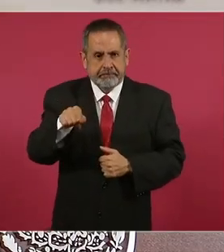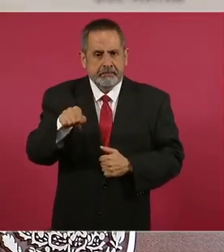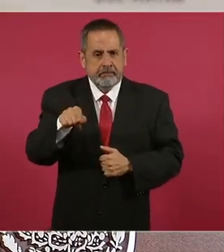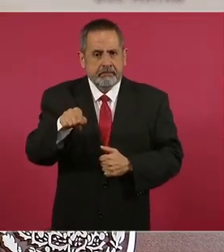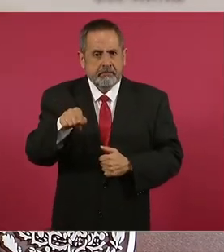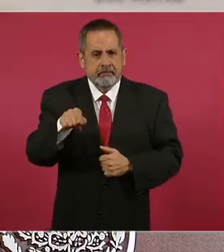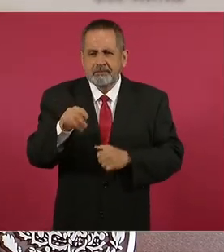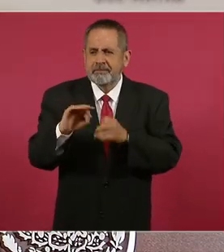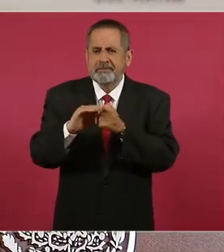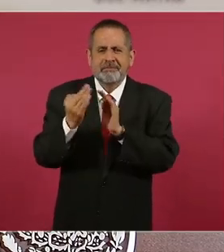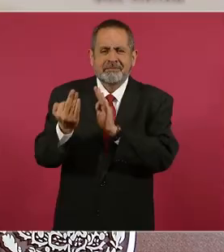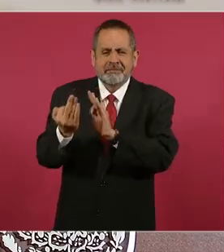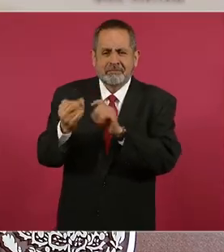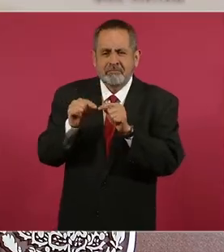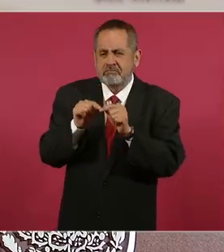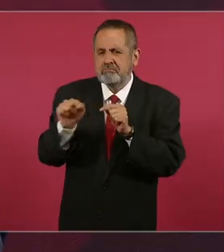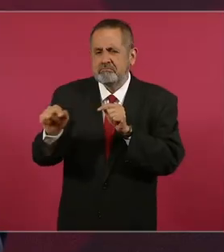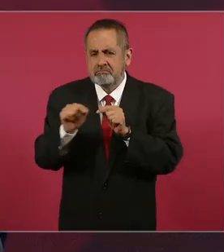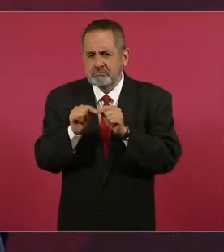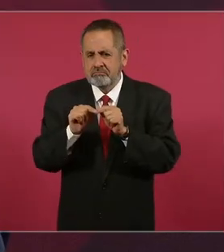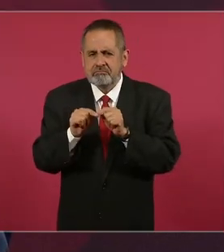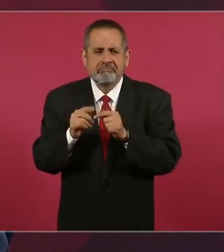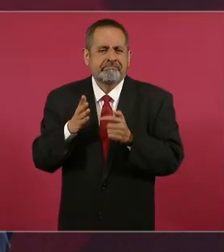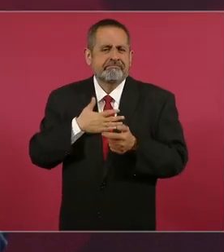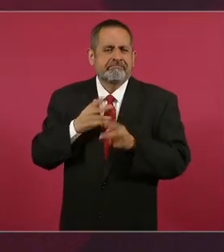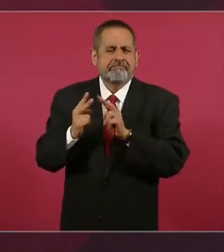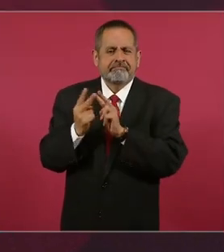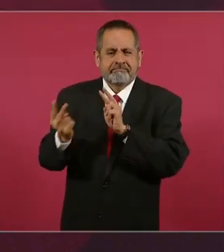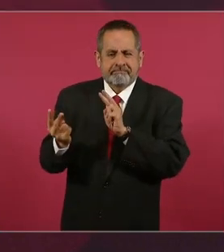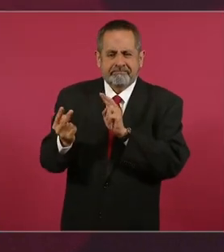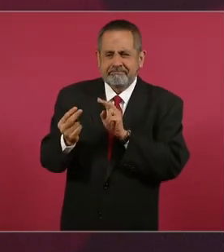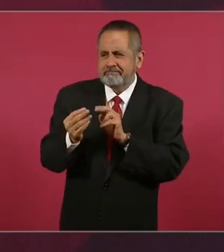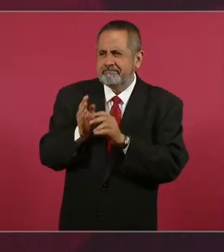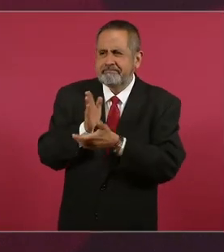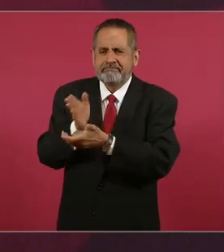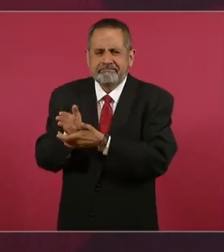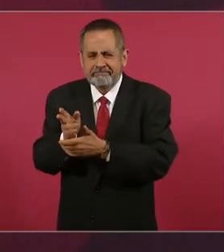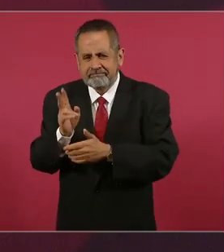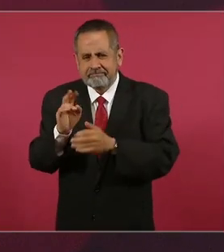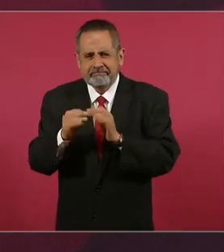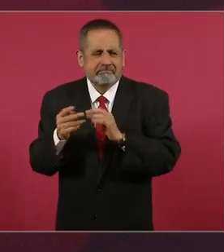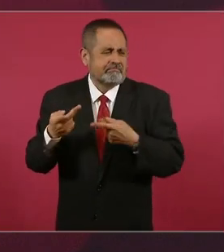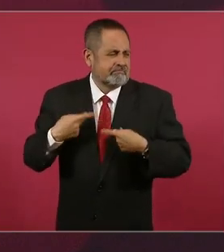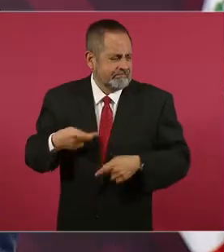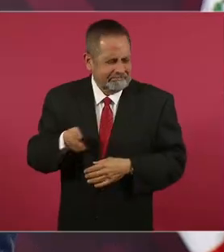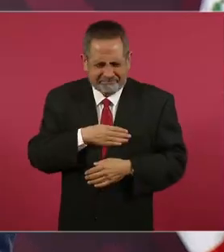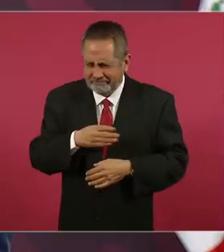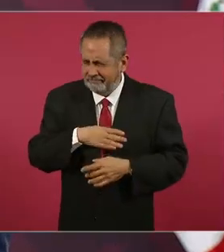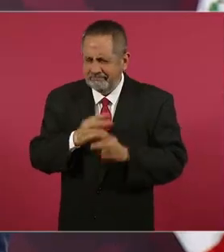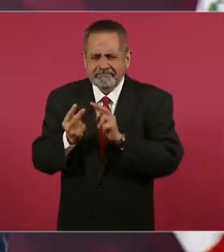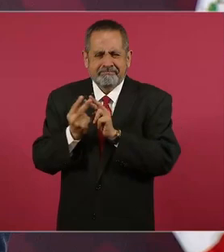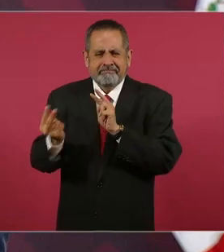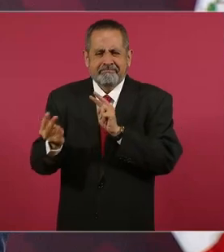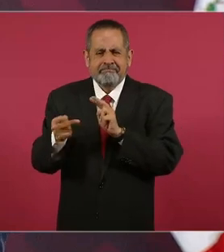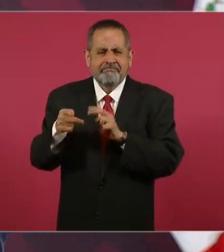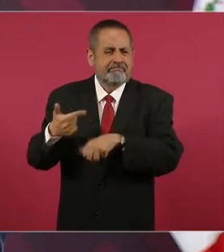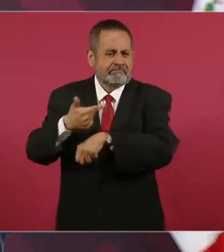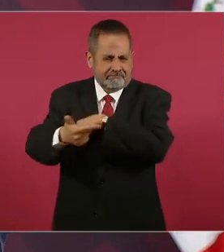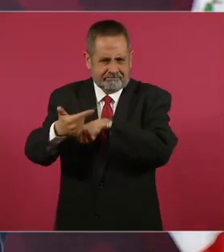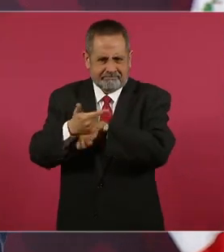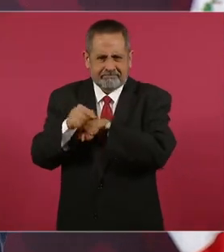es cerca, son nuestros vecinos, muy buenos vecinos,